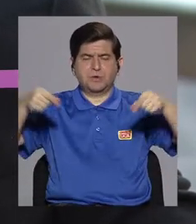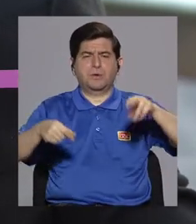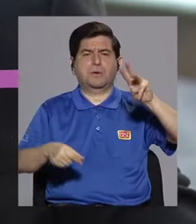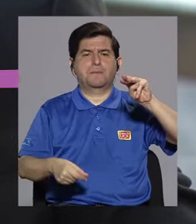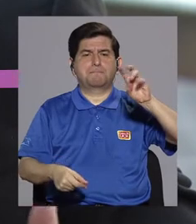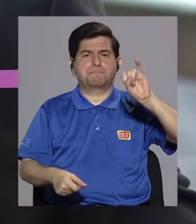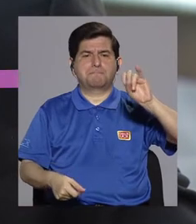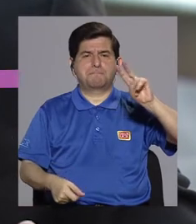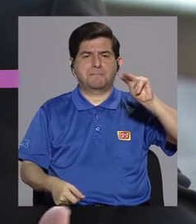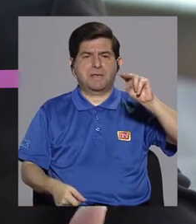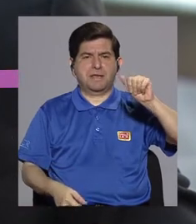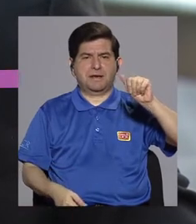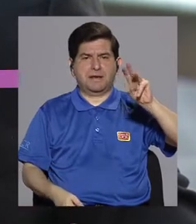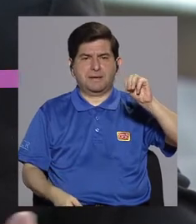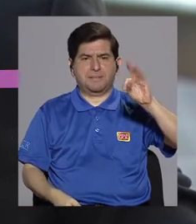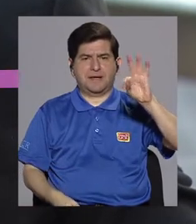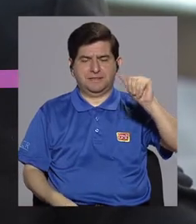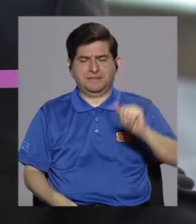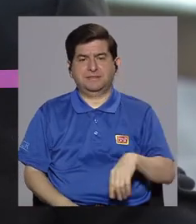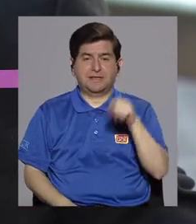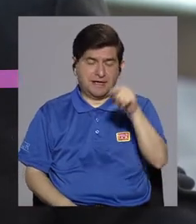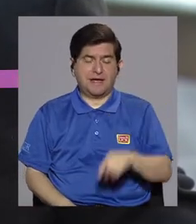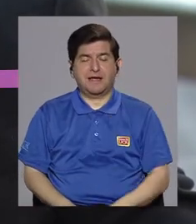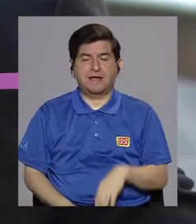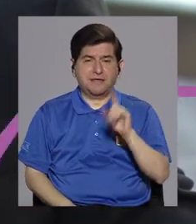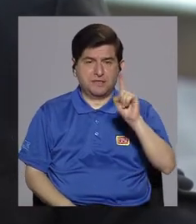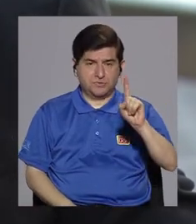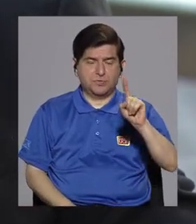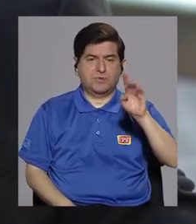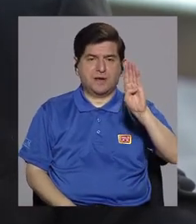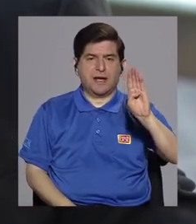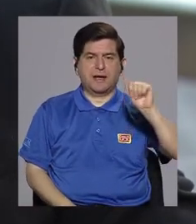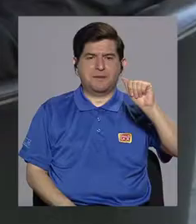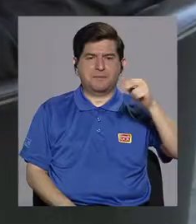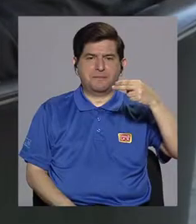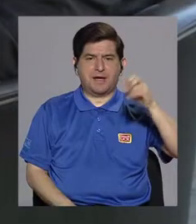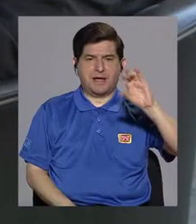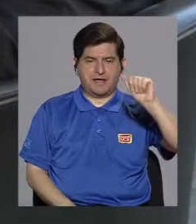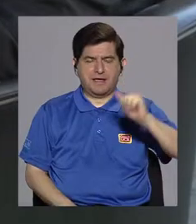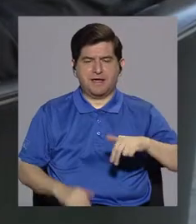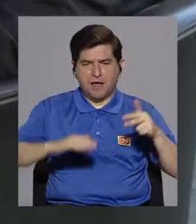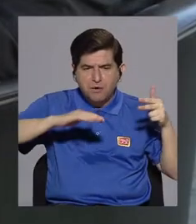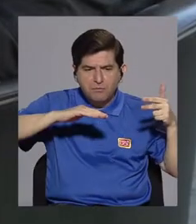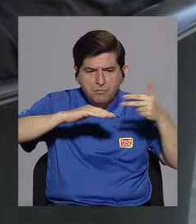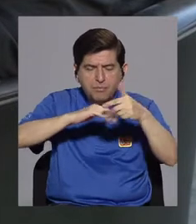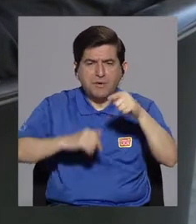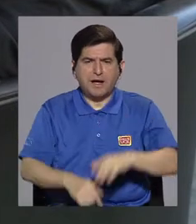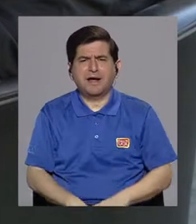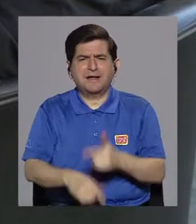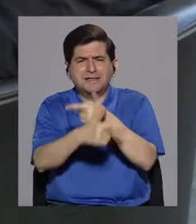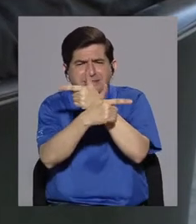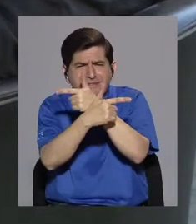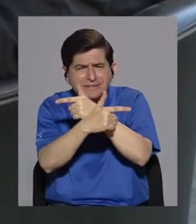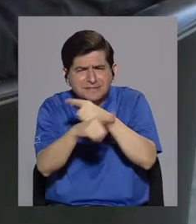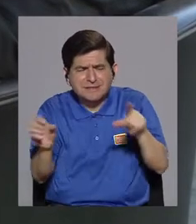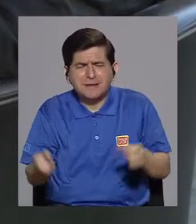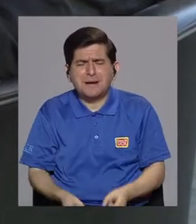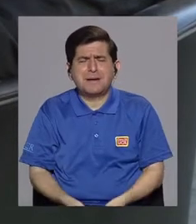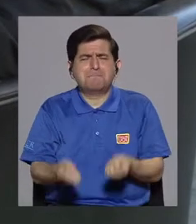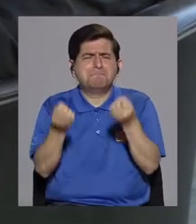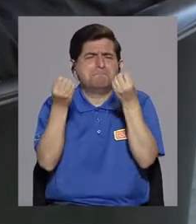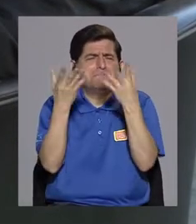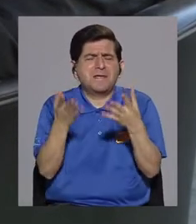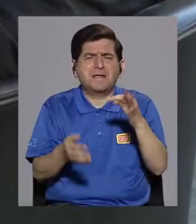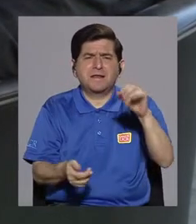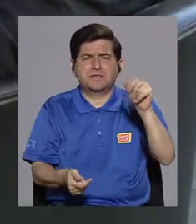Minamata, en el entorno, en el ecosistema de la bahía de Minamata. Allí fueron liberados decenas de